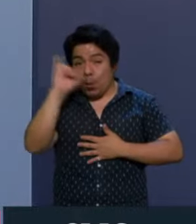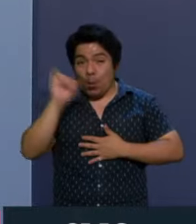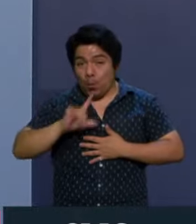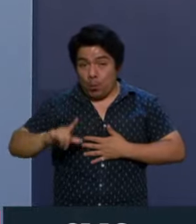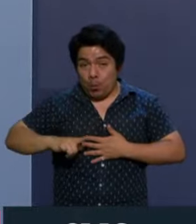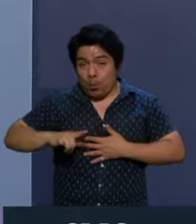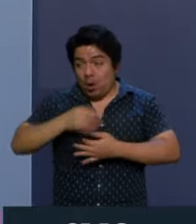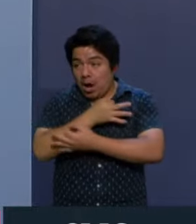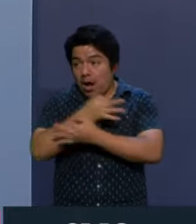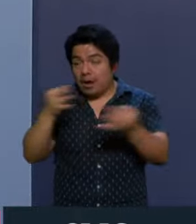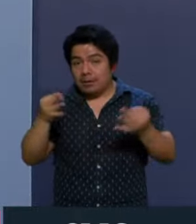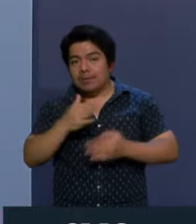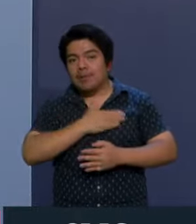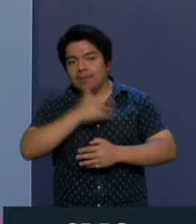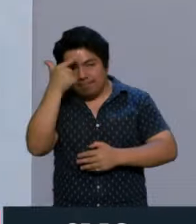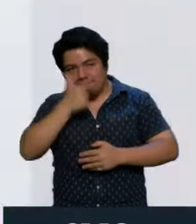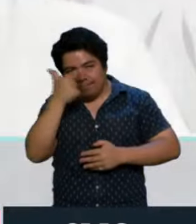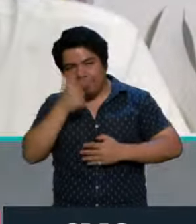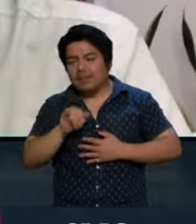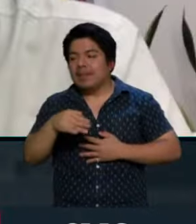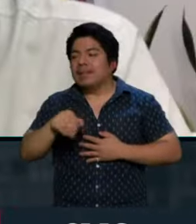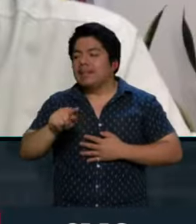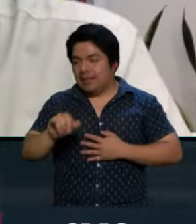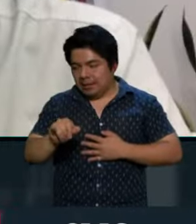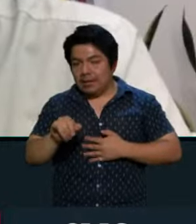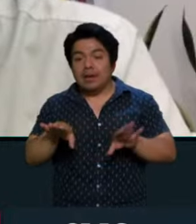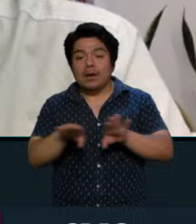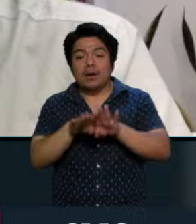Gobierno. Inti, buenas noches, ¿cómo estás?